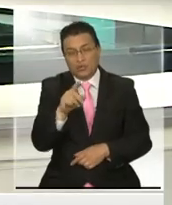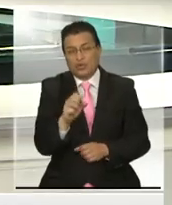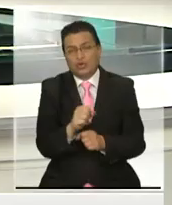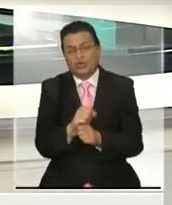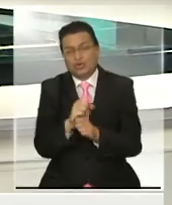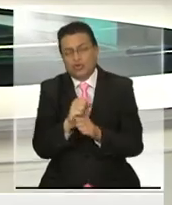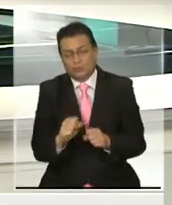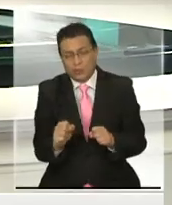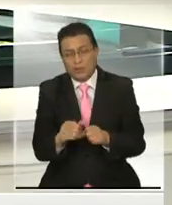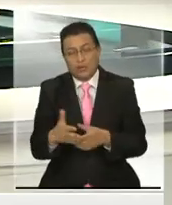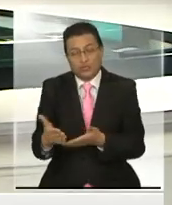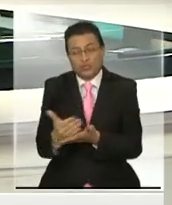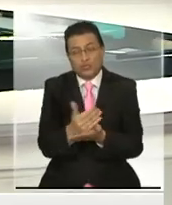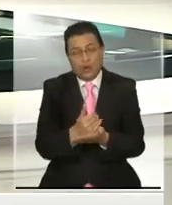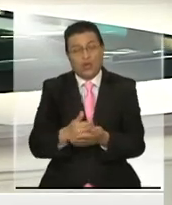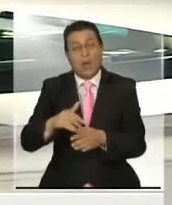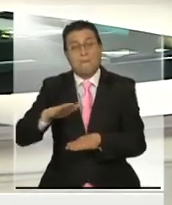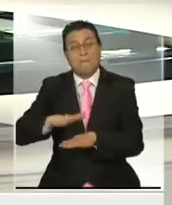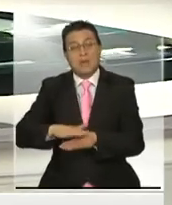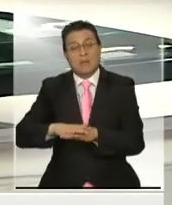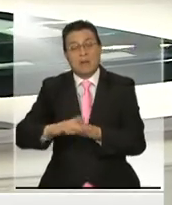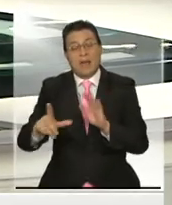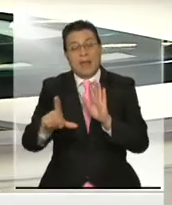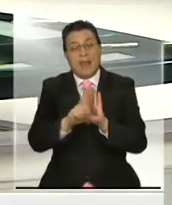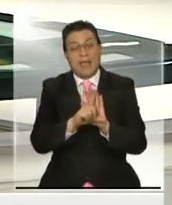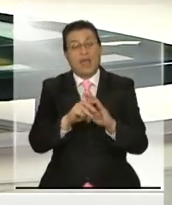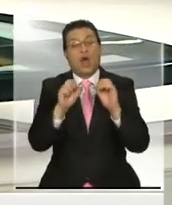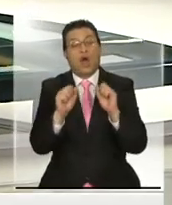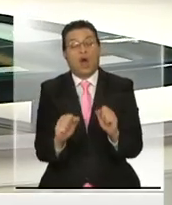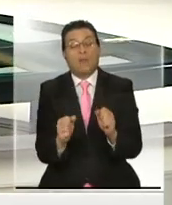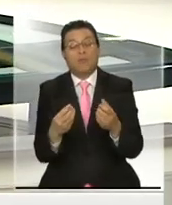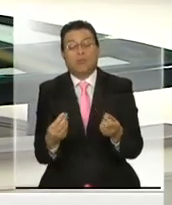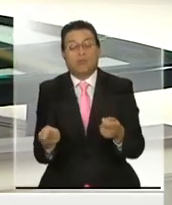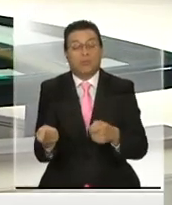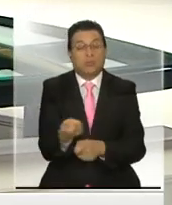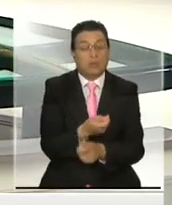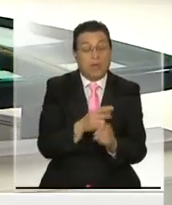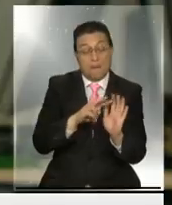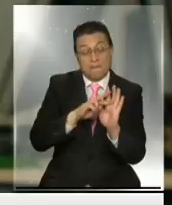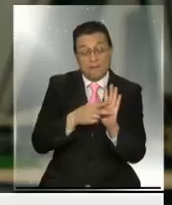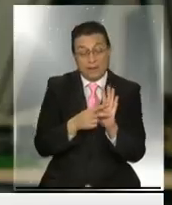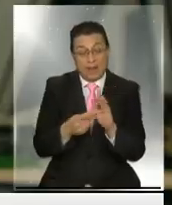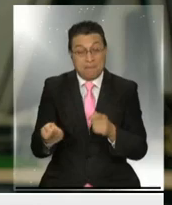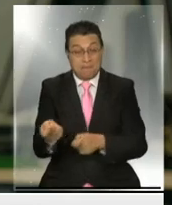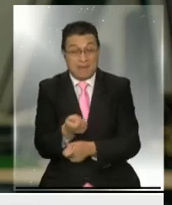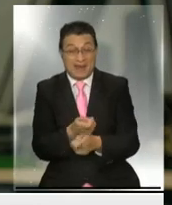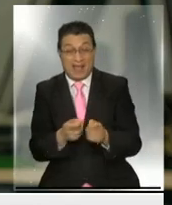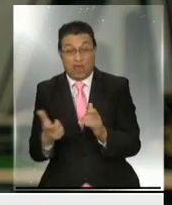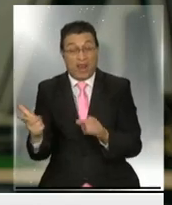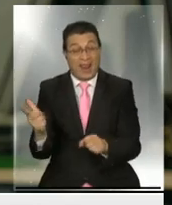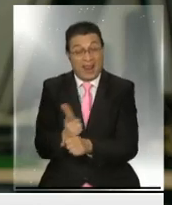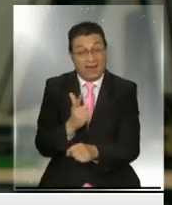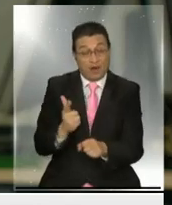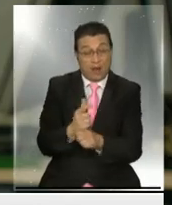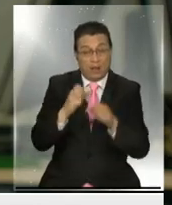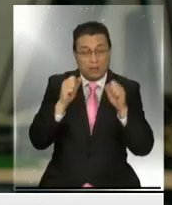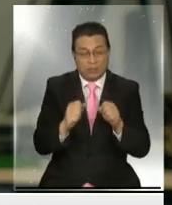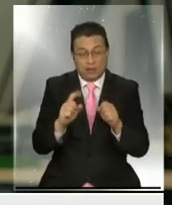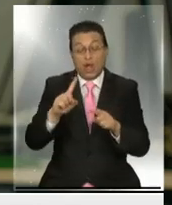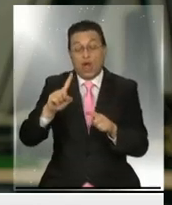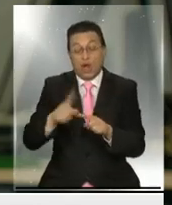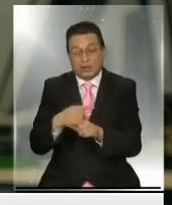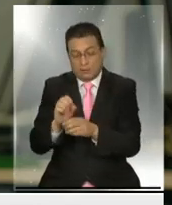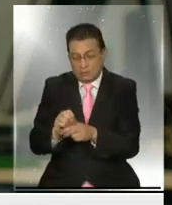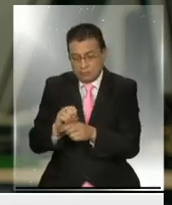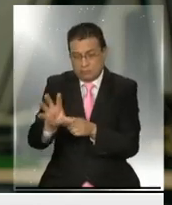posible llegar a ese sueldo mínimo por ley cómo se puede modificar el mercado laboral para poder de alguna manera redistribuir